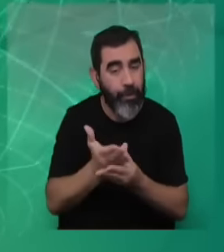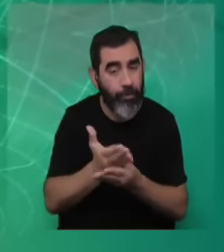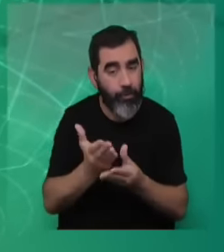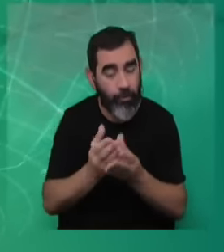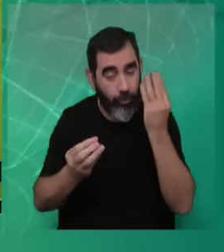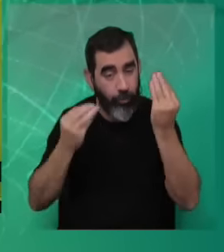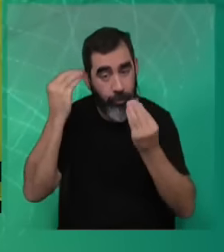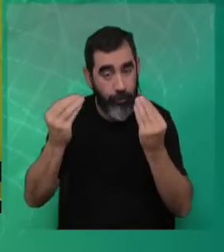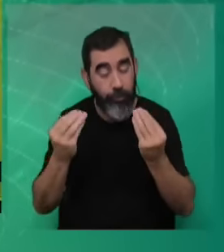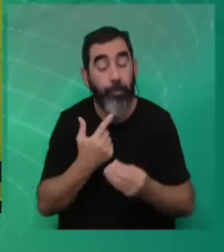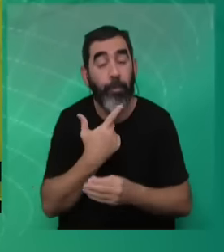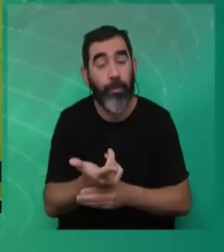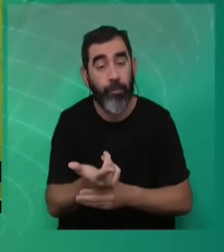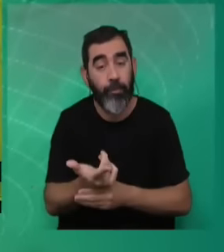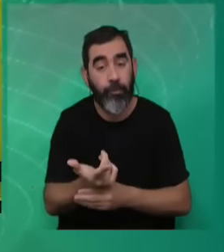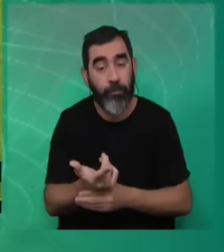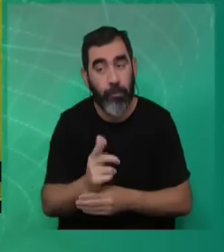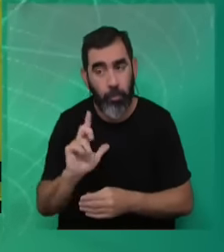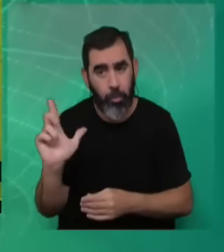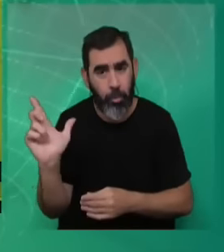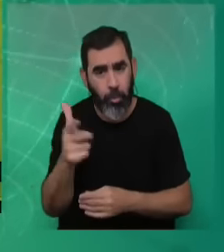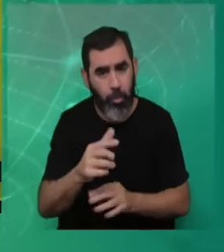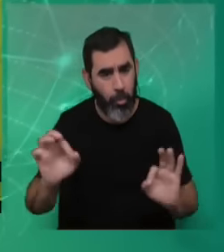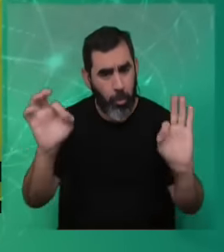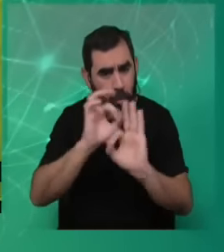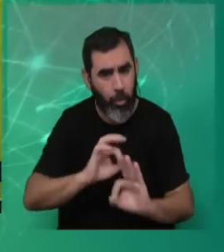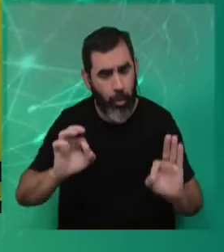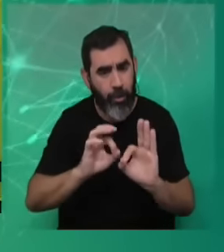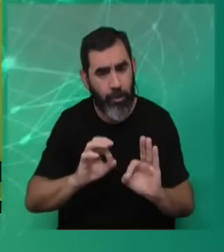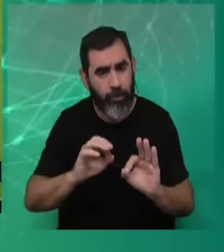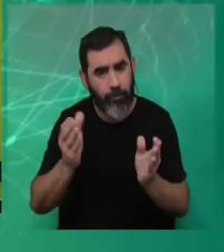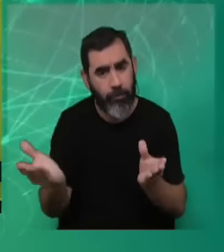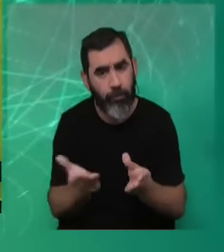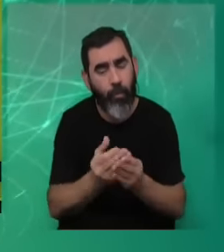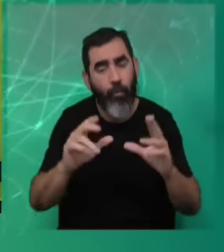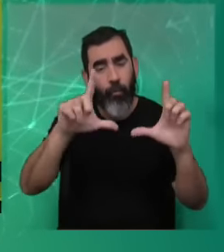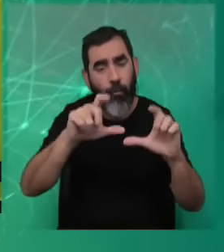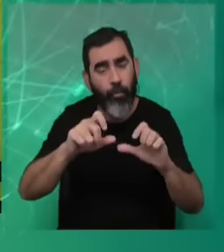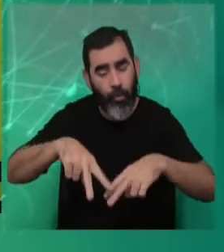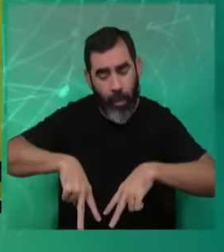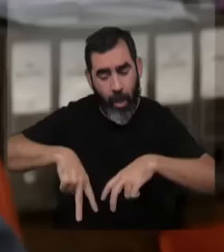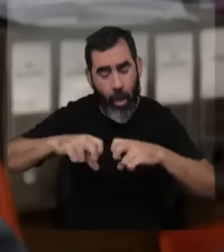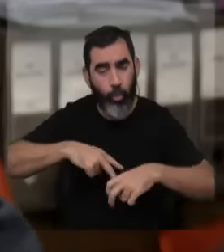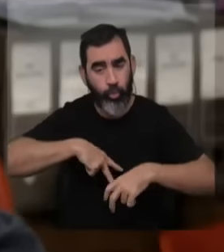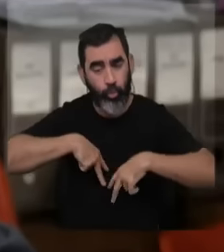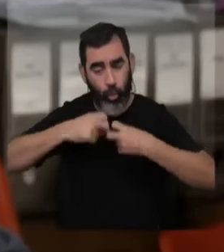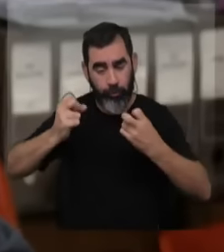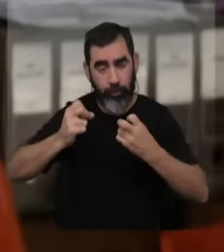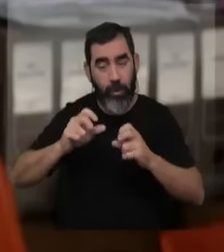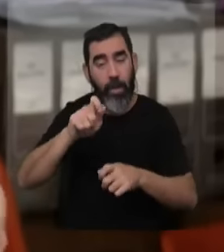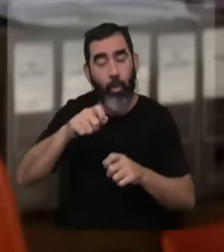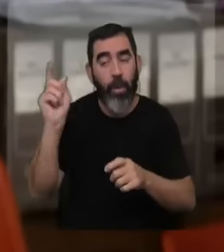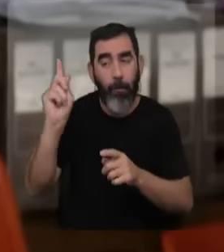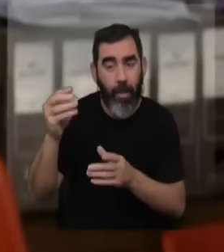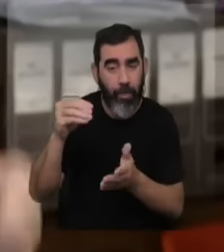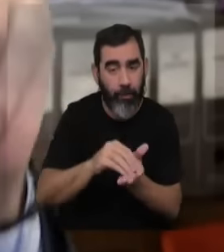que nos preocupaban en primer lugar no estaba no se encontraba incorporado el anexo fotográfico de la autopsia la jueza también ordenó que se incorpore